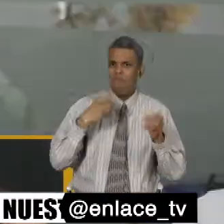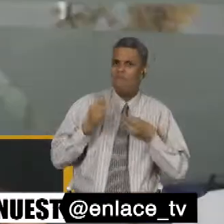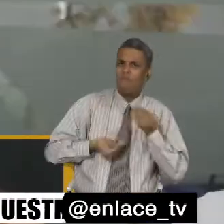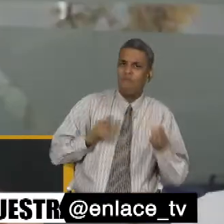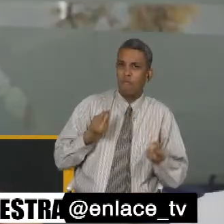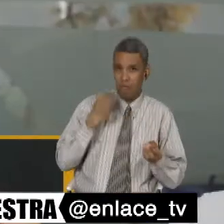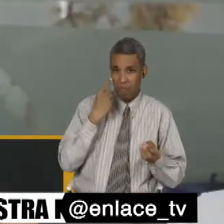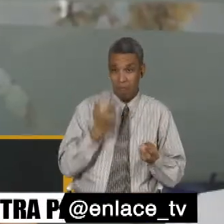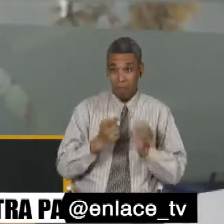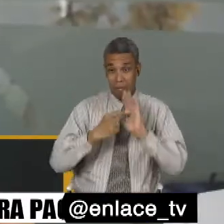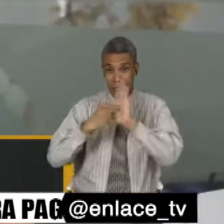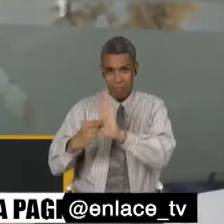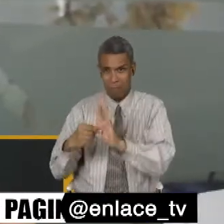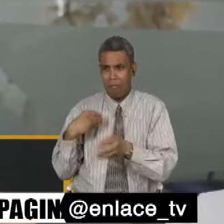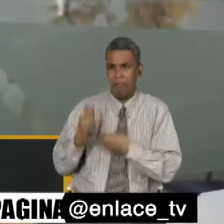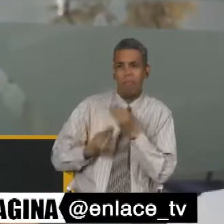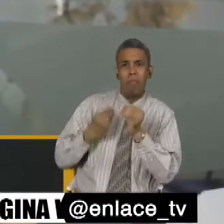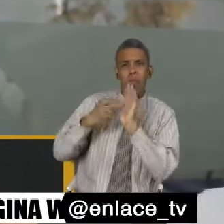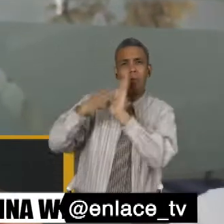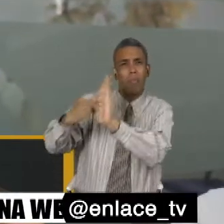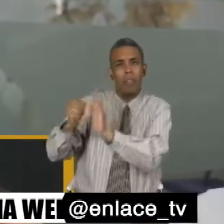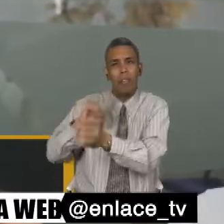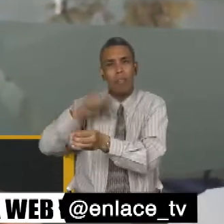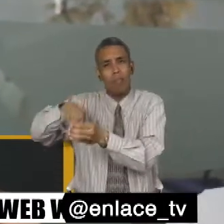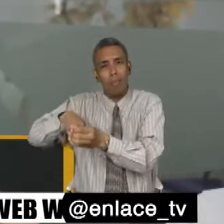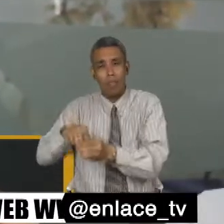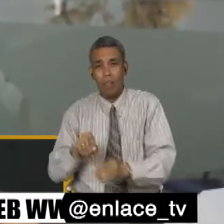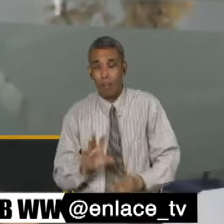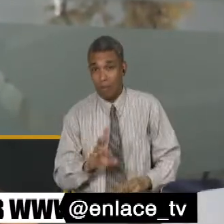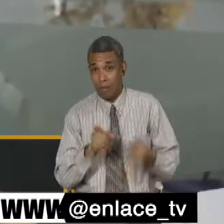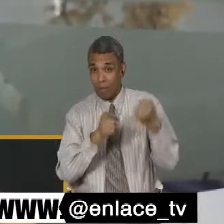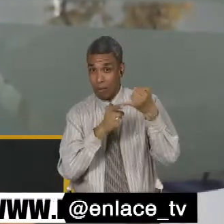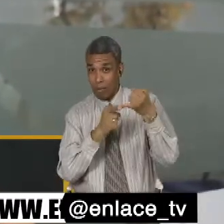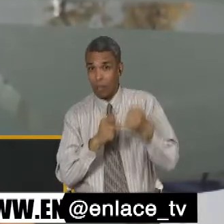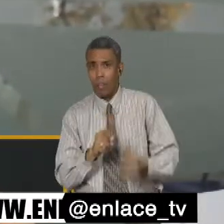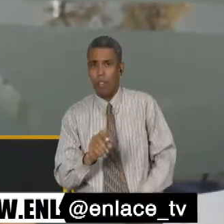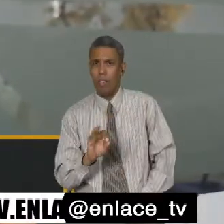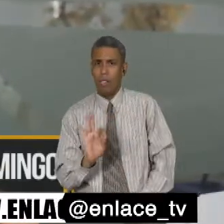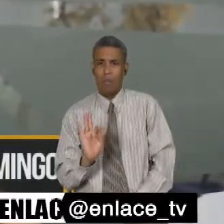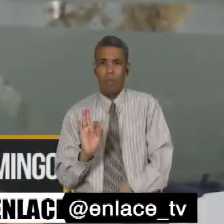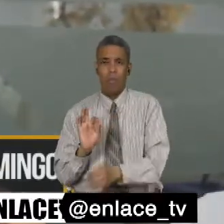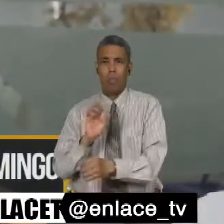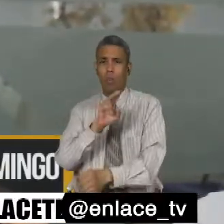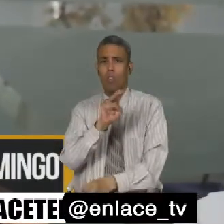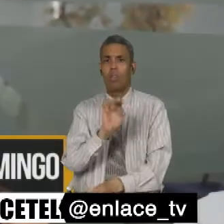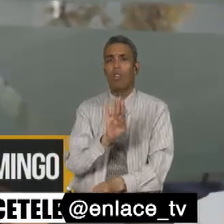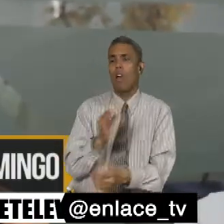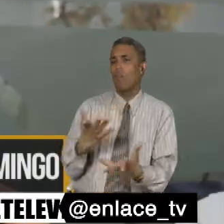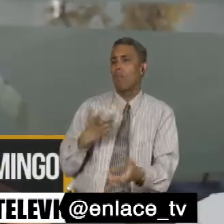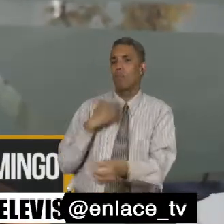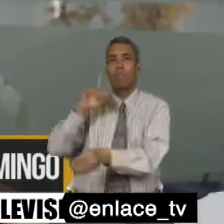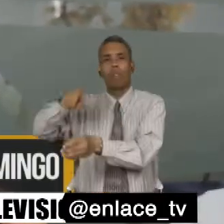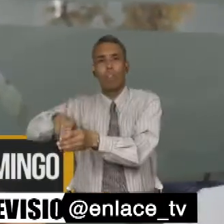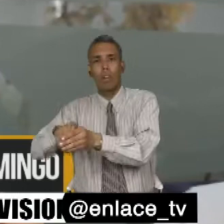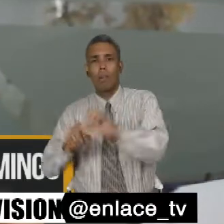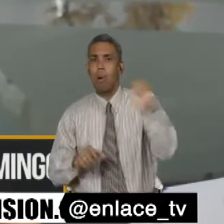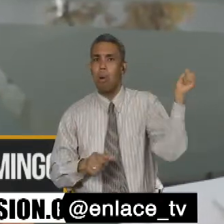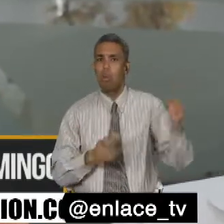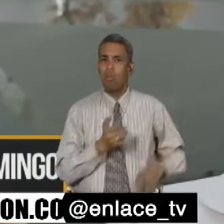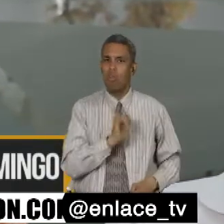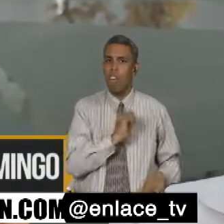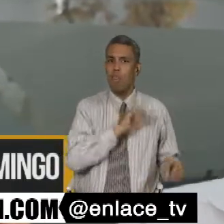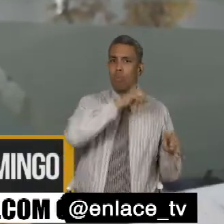por supuesto no estar afiliado en otro sistema y